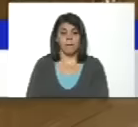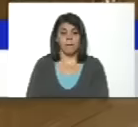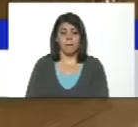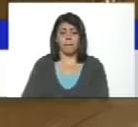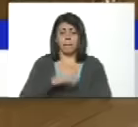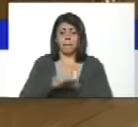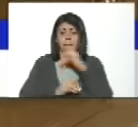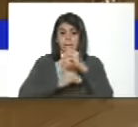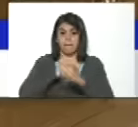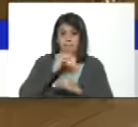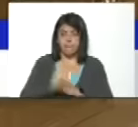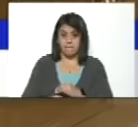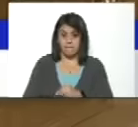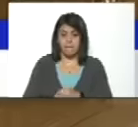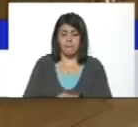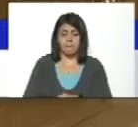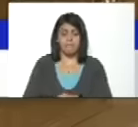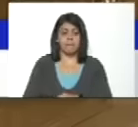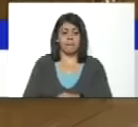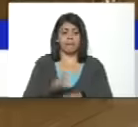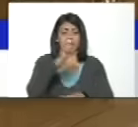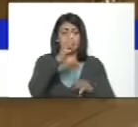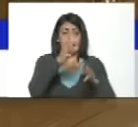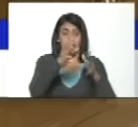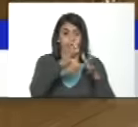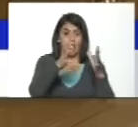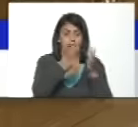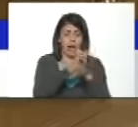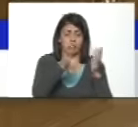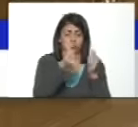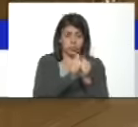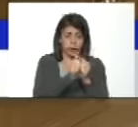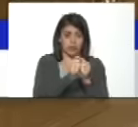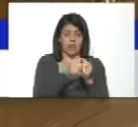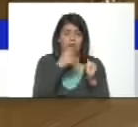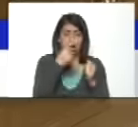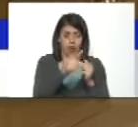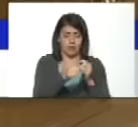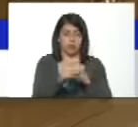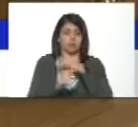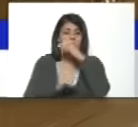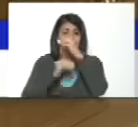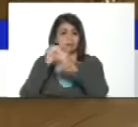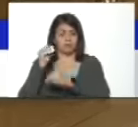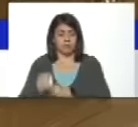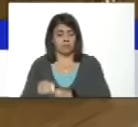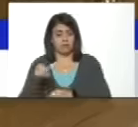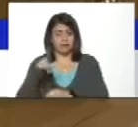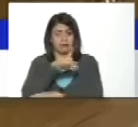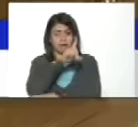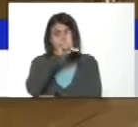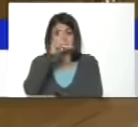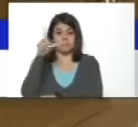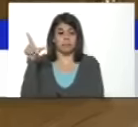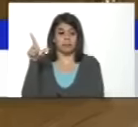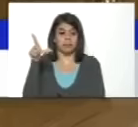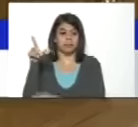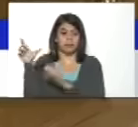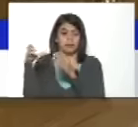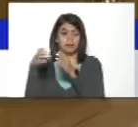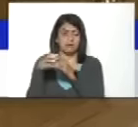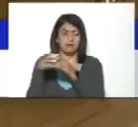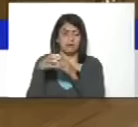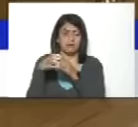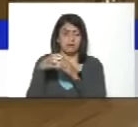Lo hicieron en Lecherías, recuerdo claramente. Lo hicieron en Lara, un sector que